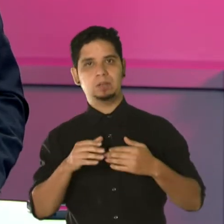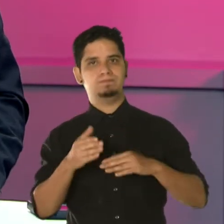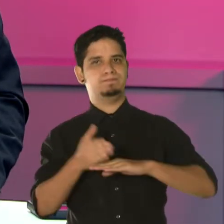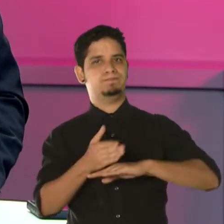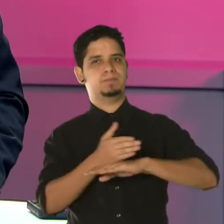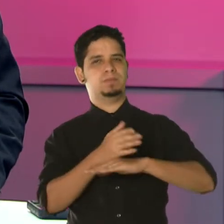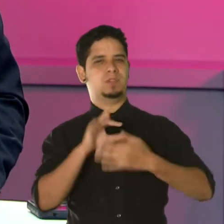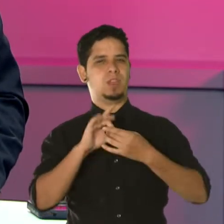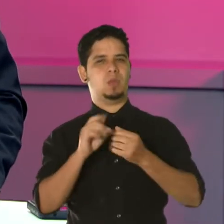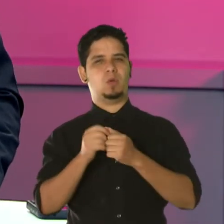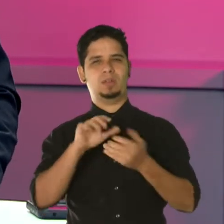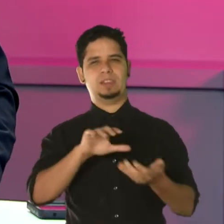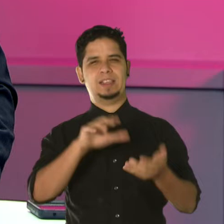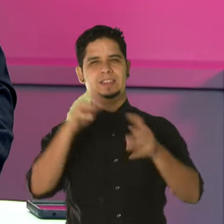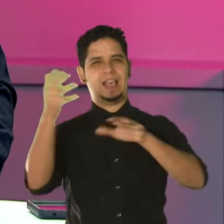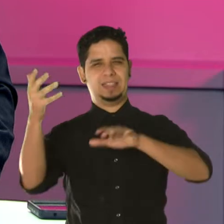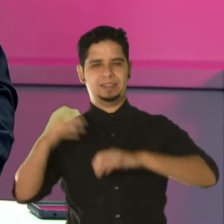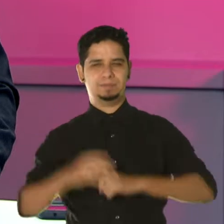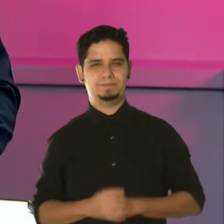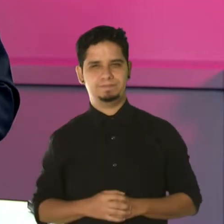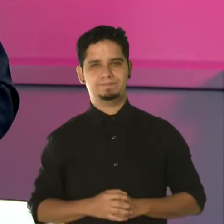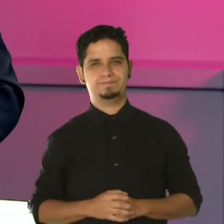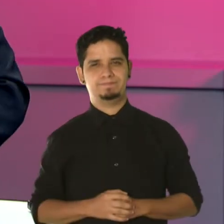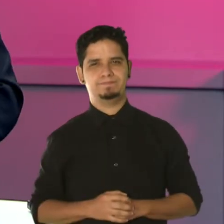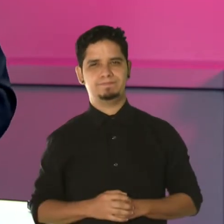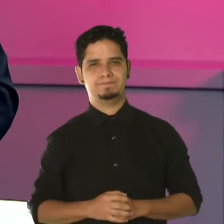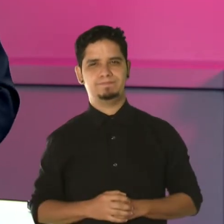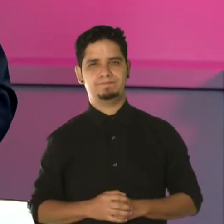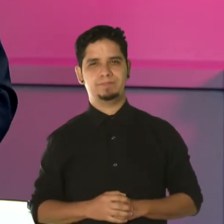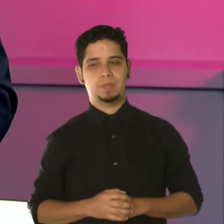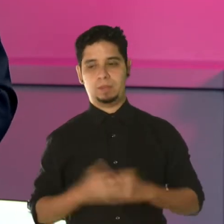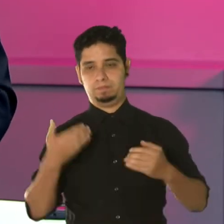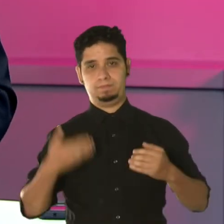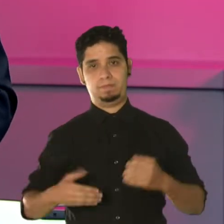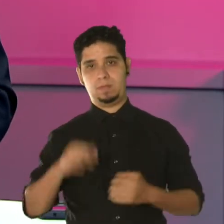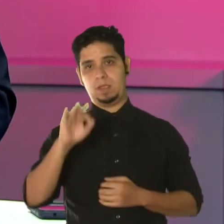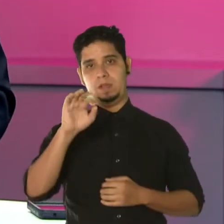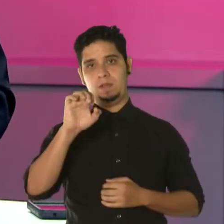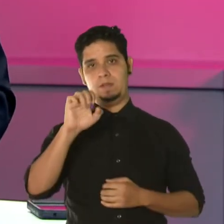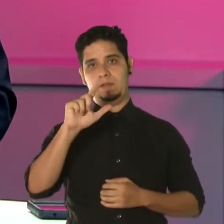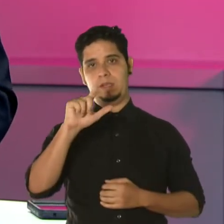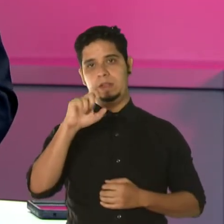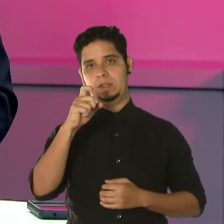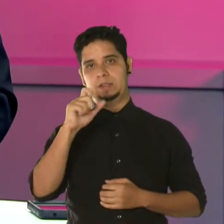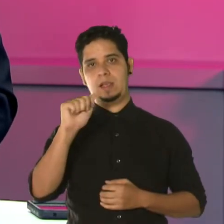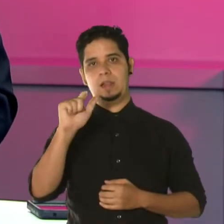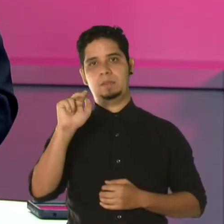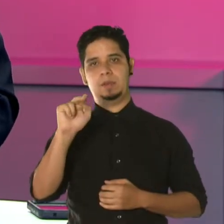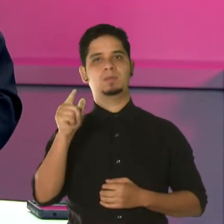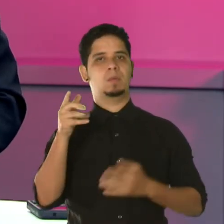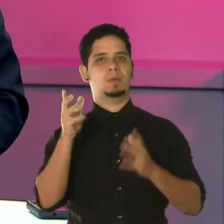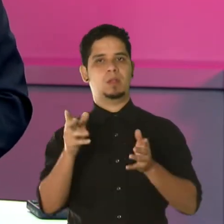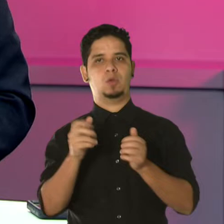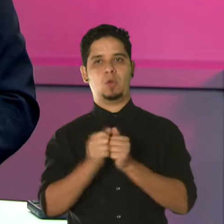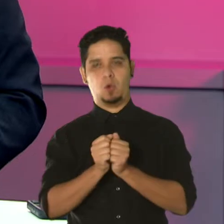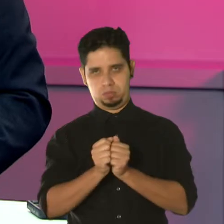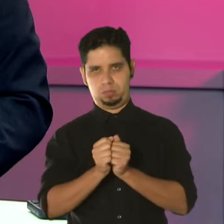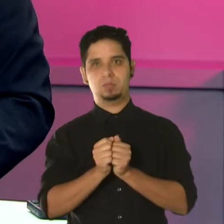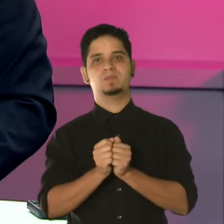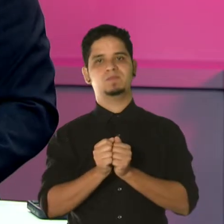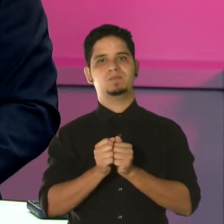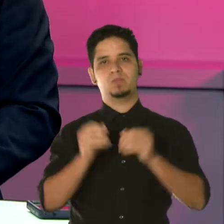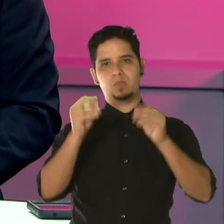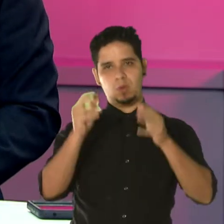a Noti6 Especial. Les saluda Félix Alemán y para el desarrollo de este tema dialogaremos con el asesor en economía y profesor